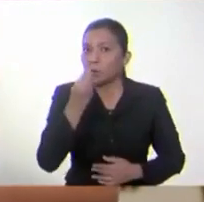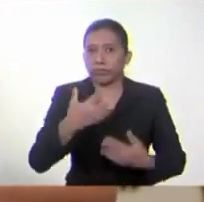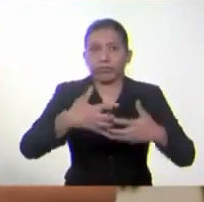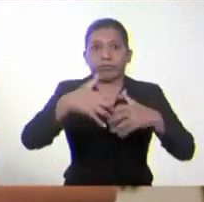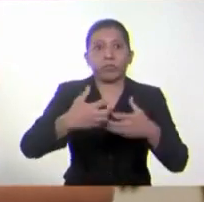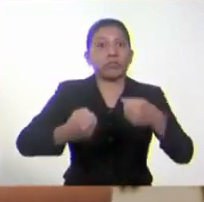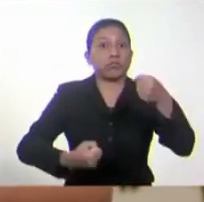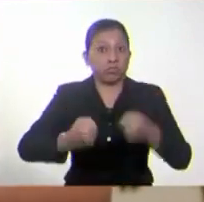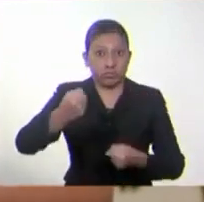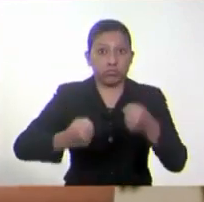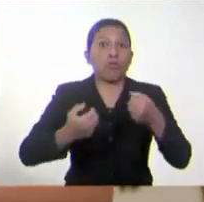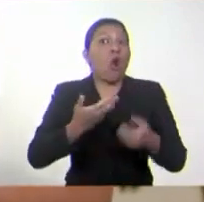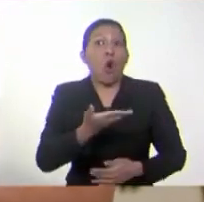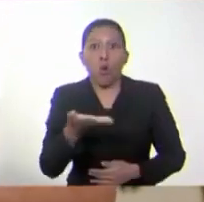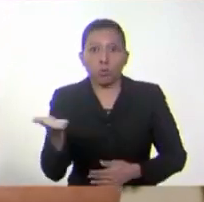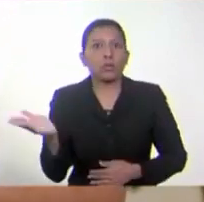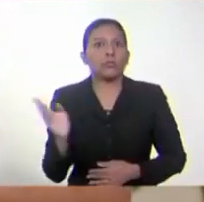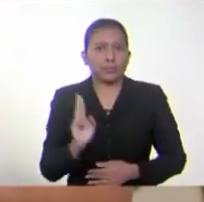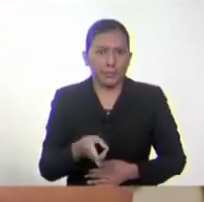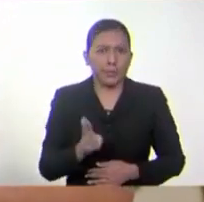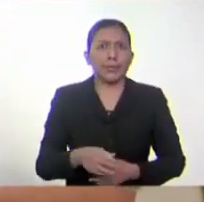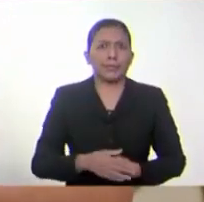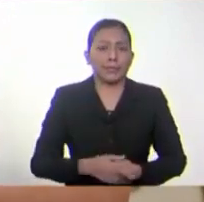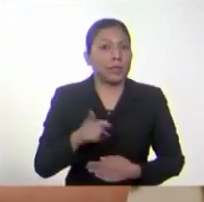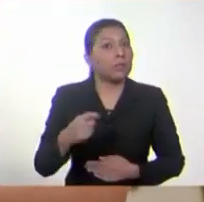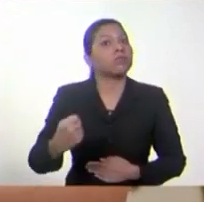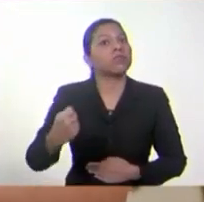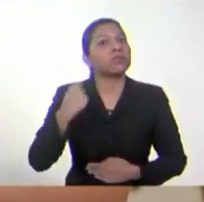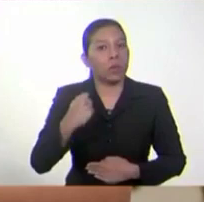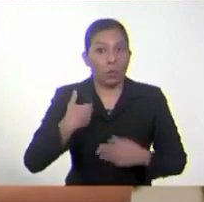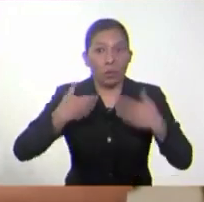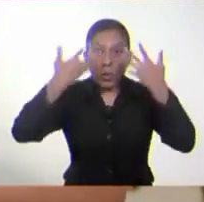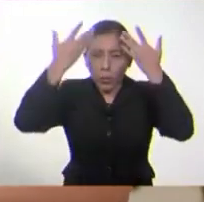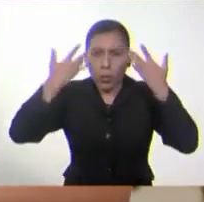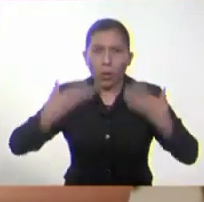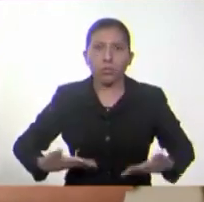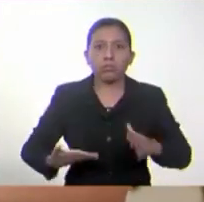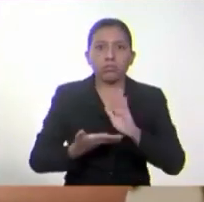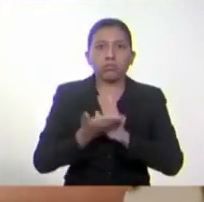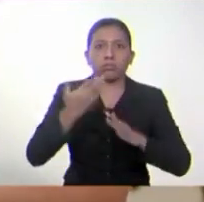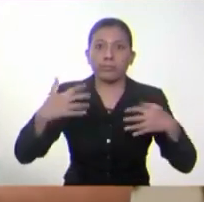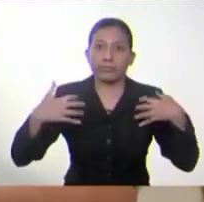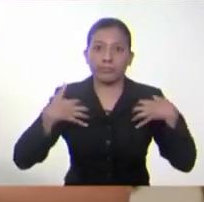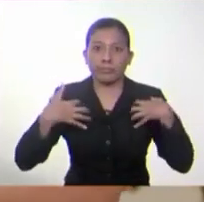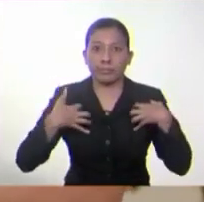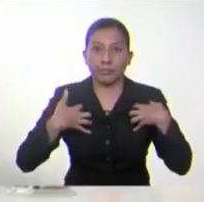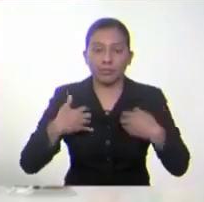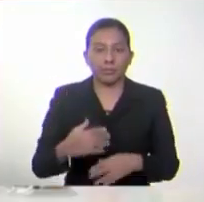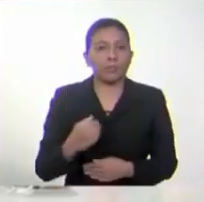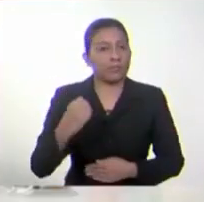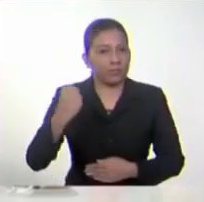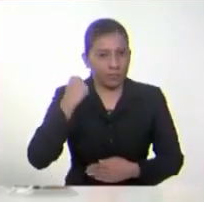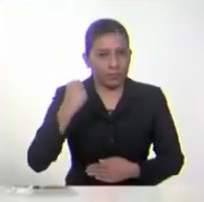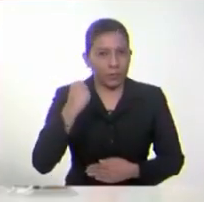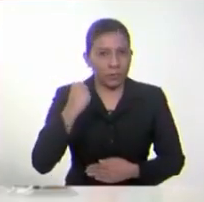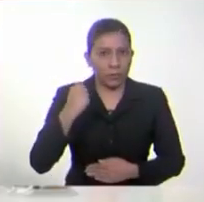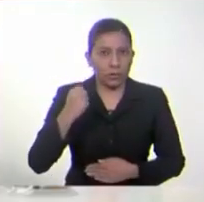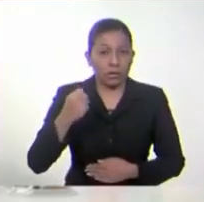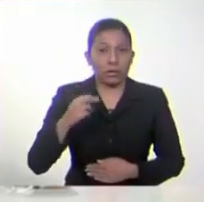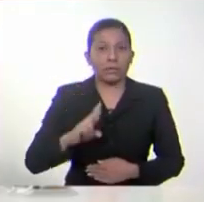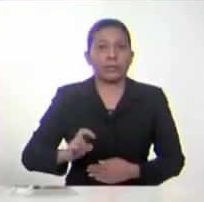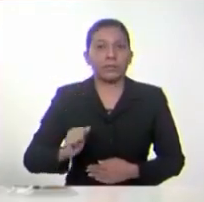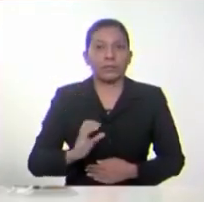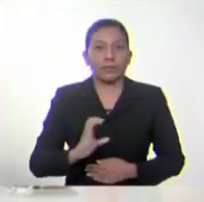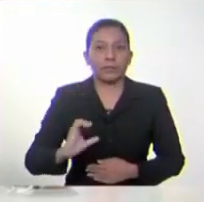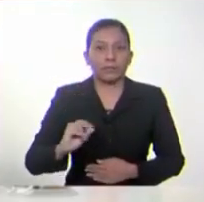automotriz, entre otras. Y de hecho, es indispensable en nuestro cuerpo para el desarrollo de la vida. Es importante que las reacciones químicas, al